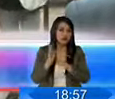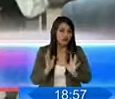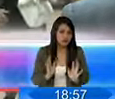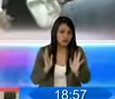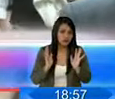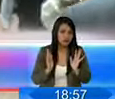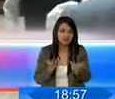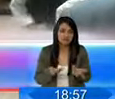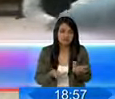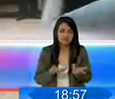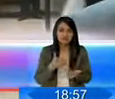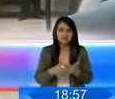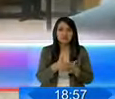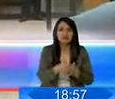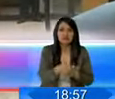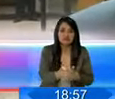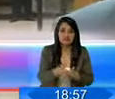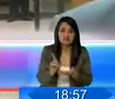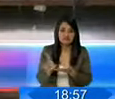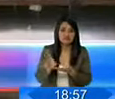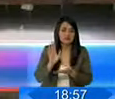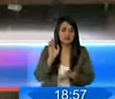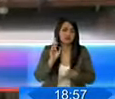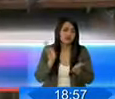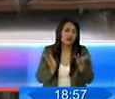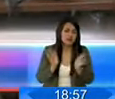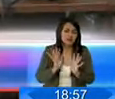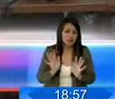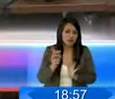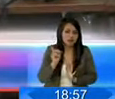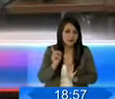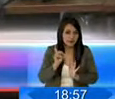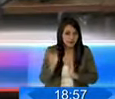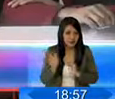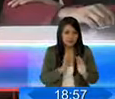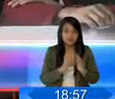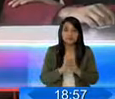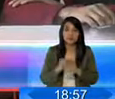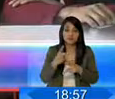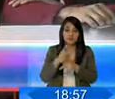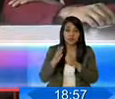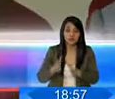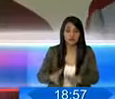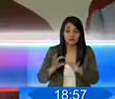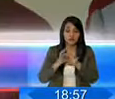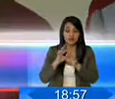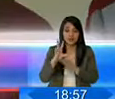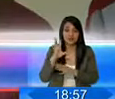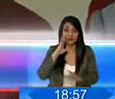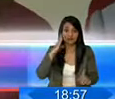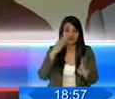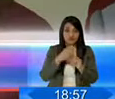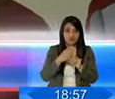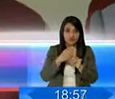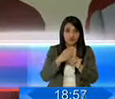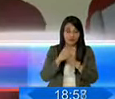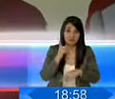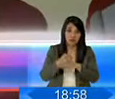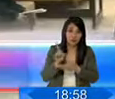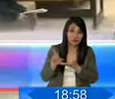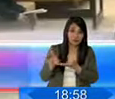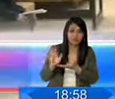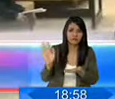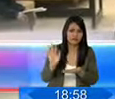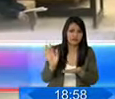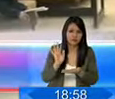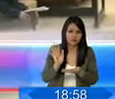llegue necesariamente a la figura de la destitución. Por su parte, los ediles de País explican que su propósito no es obligar la salida del alcalde.